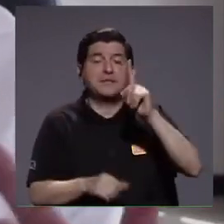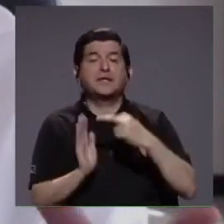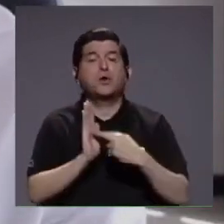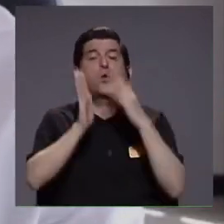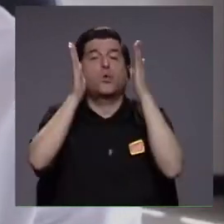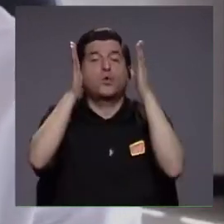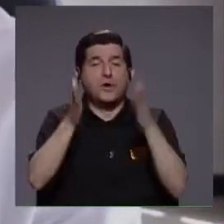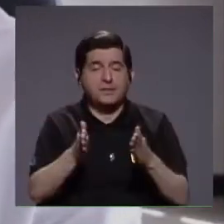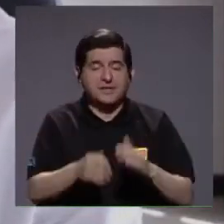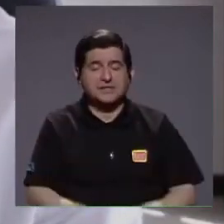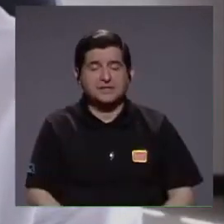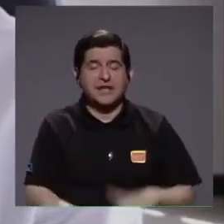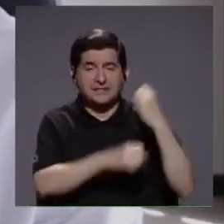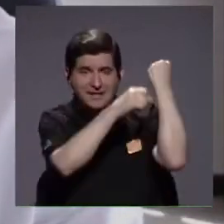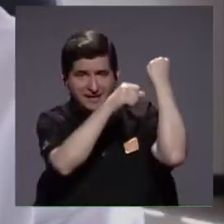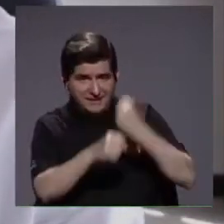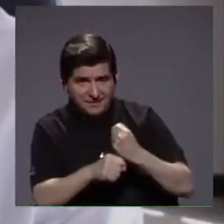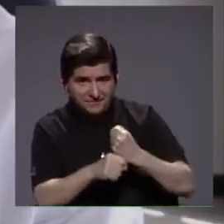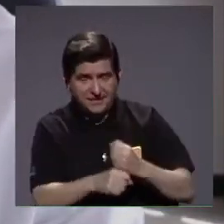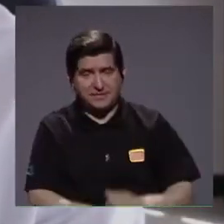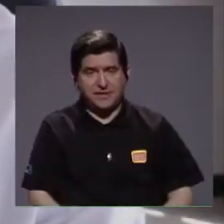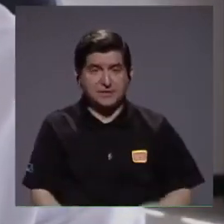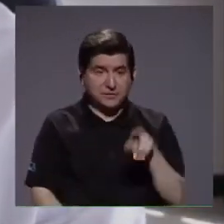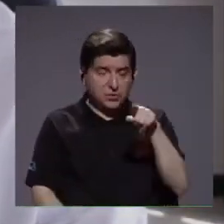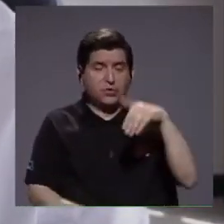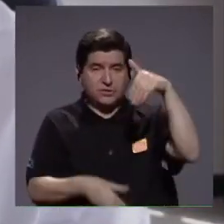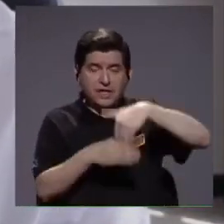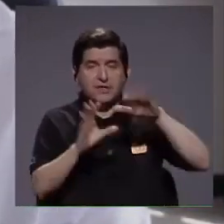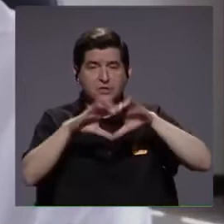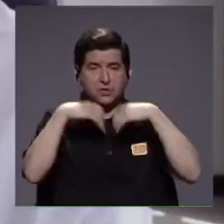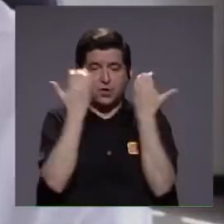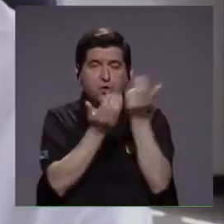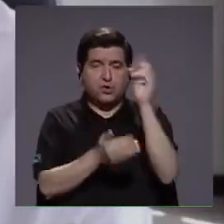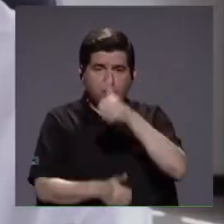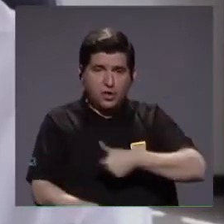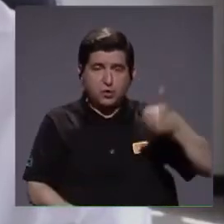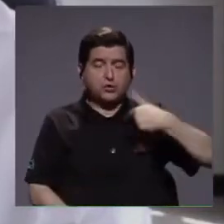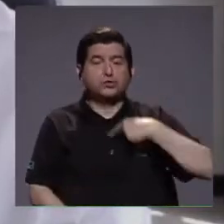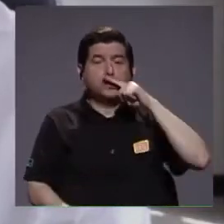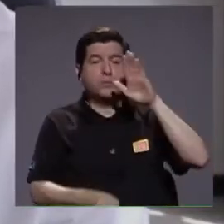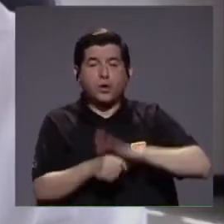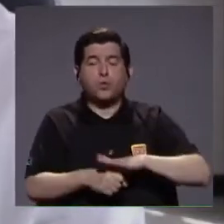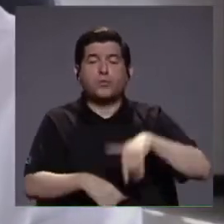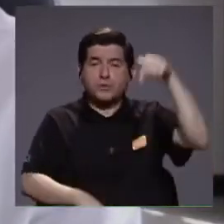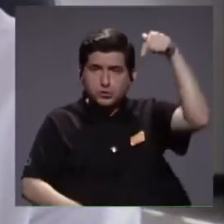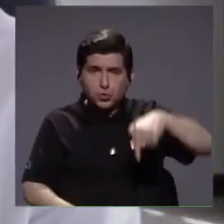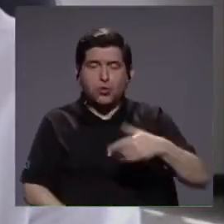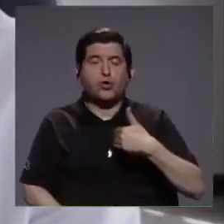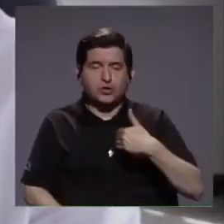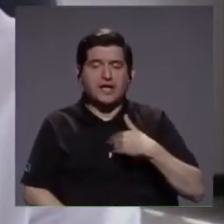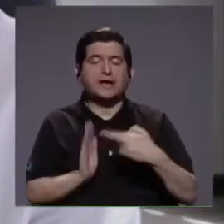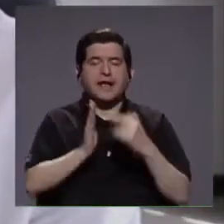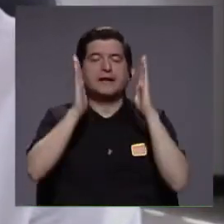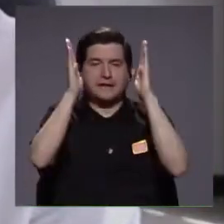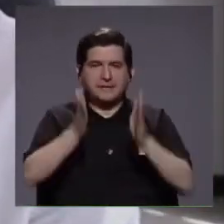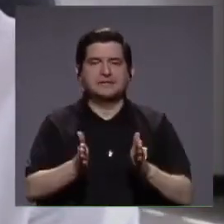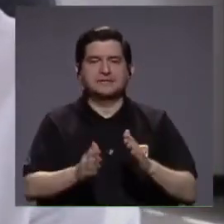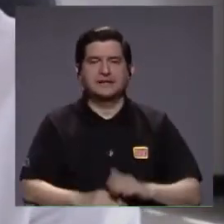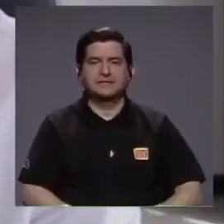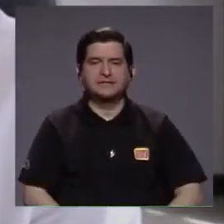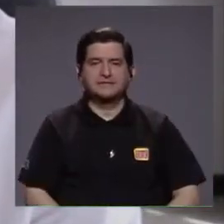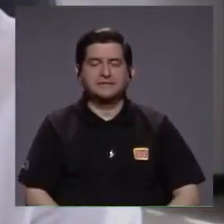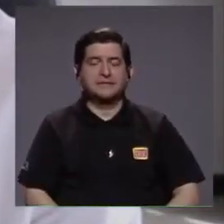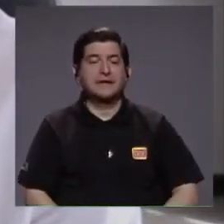participar a un representante de la federación en el Consejo de Rectoría, yo me voy a comprometer hoy a tener esa